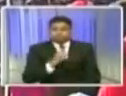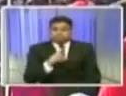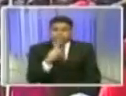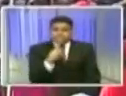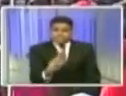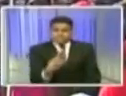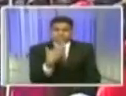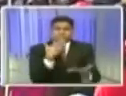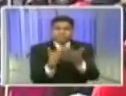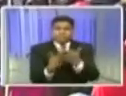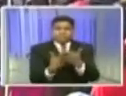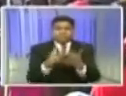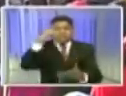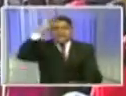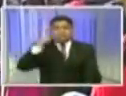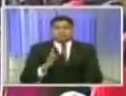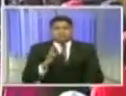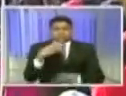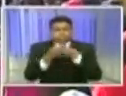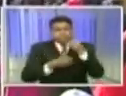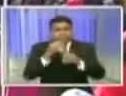a nuestro Dios creador,